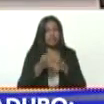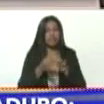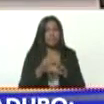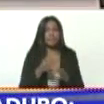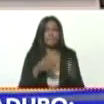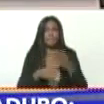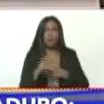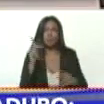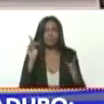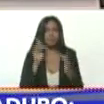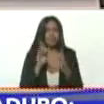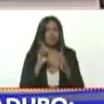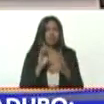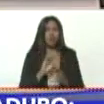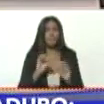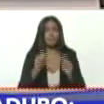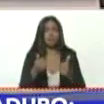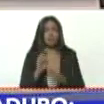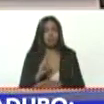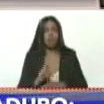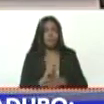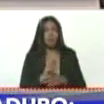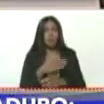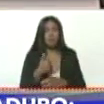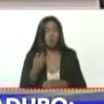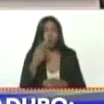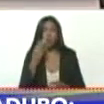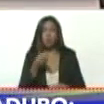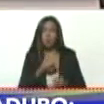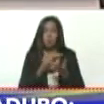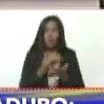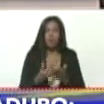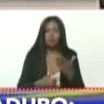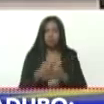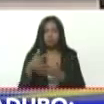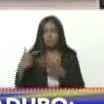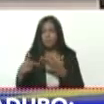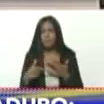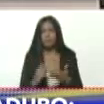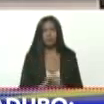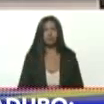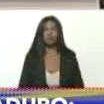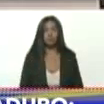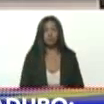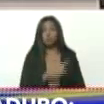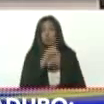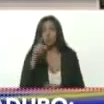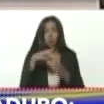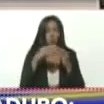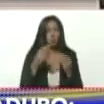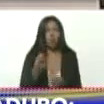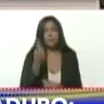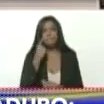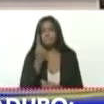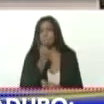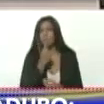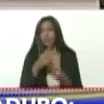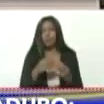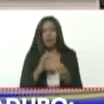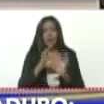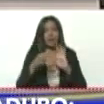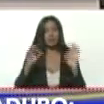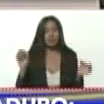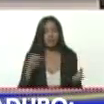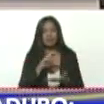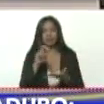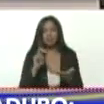Vámonos directo, empezandito. Tengo varias cosas que comentar. Estén todos pendientes. A través de esta cadena